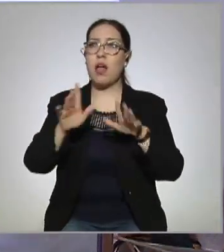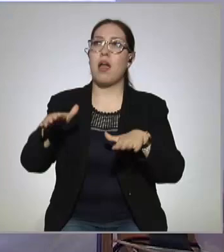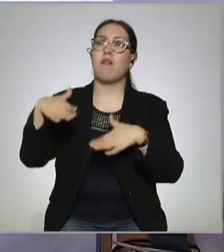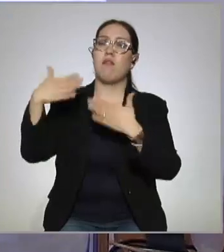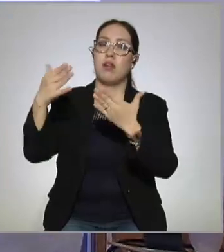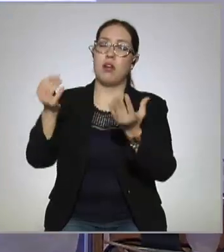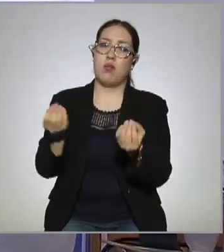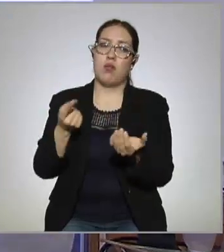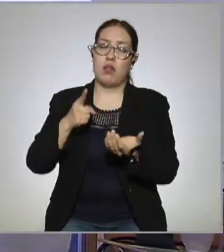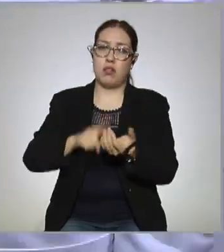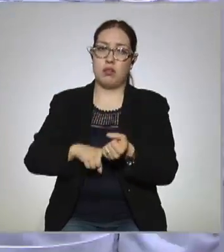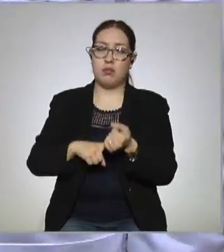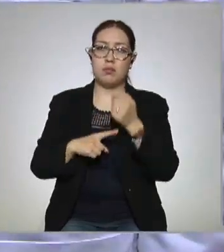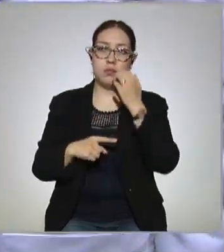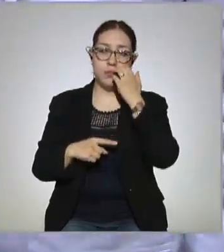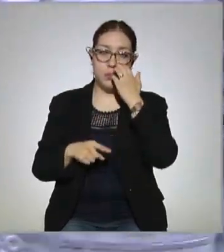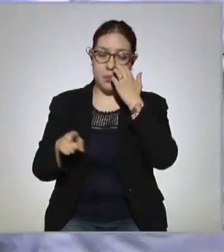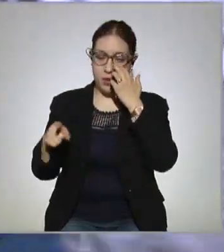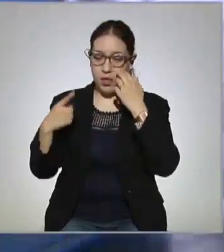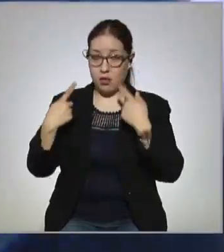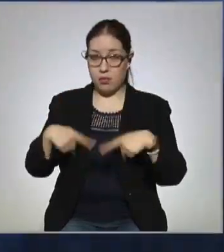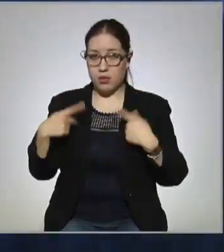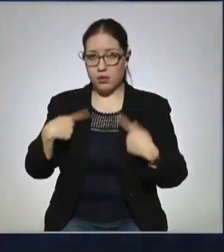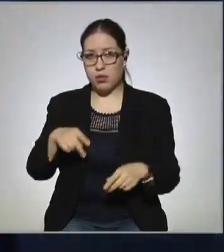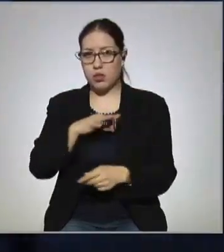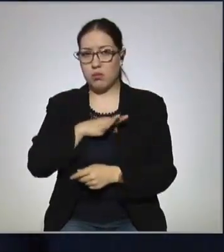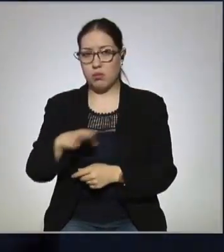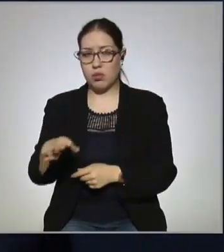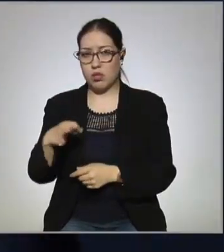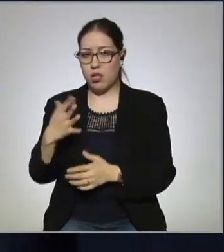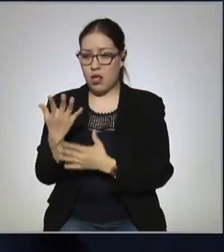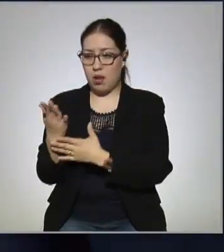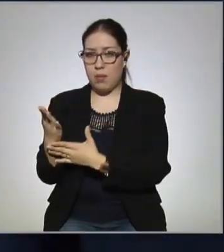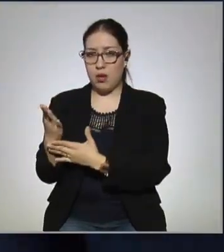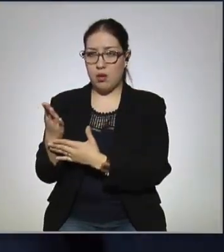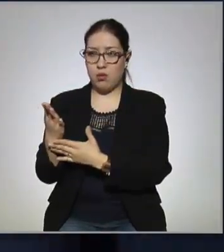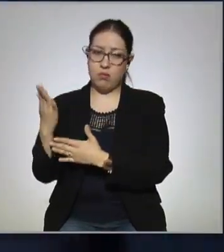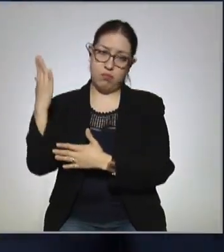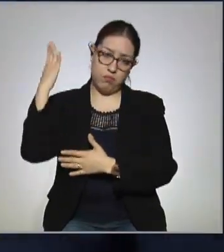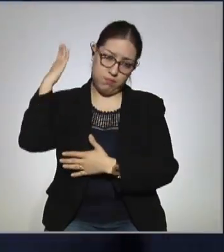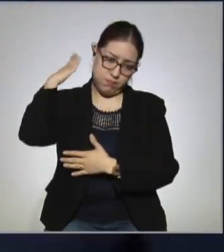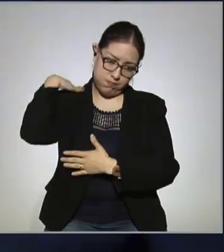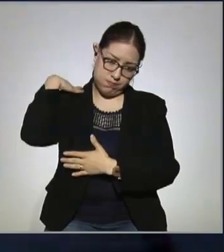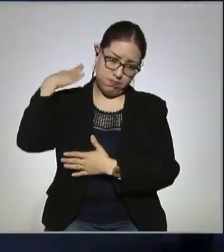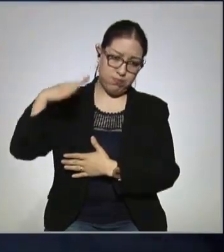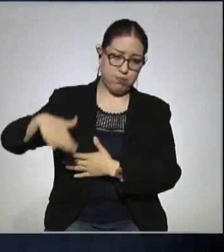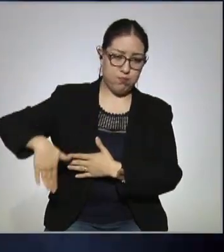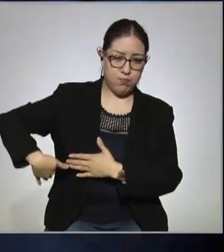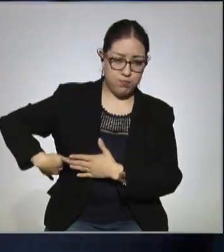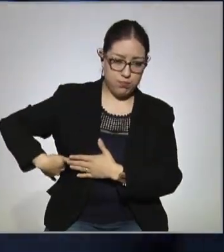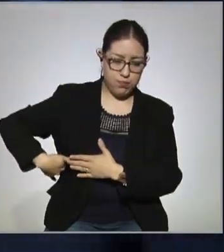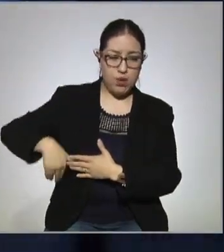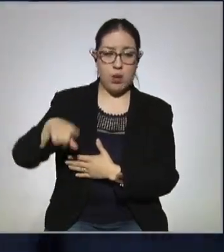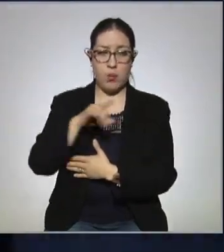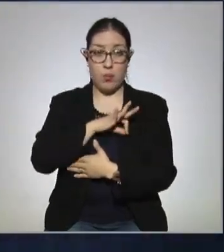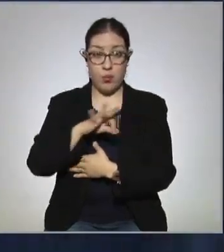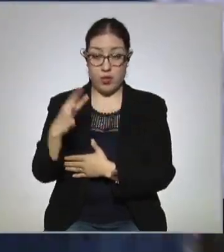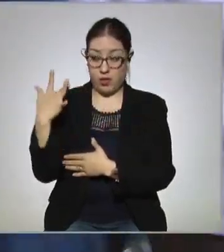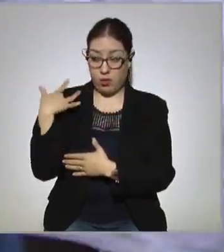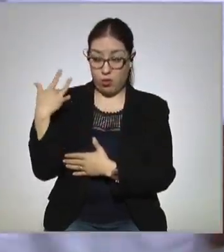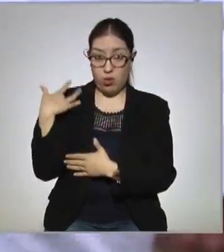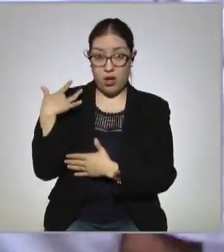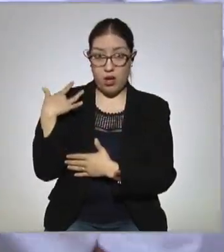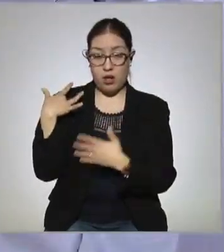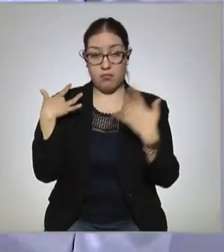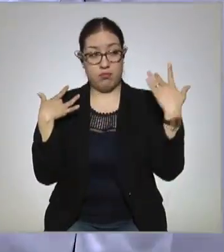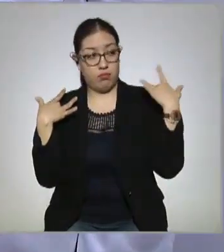hacia adentro, si el paciente puede llevar su mano hacia la parte posterior de la espalda, si el paciente puede tocarse el hombro